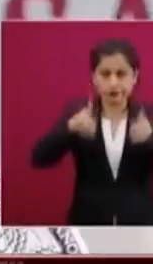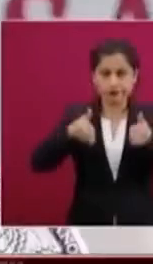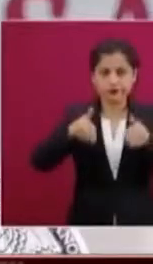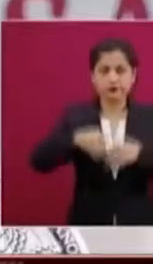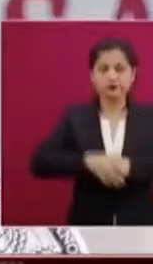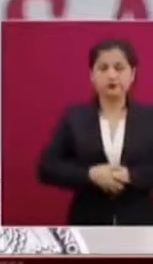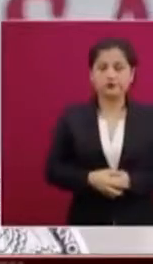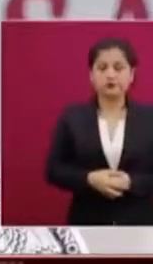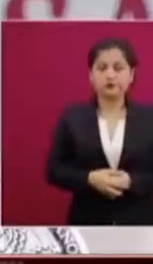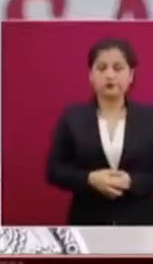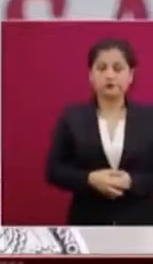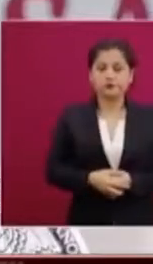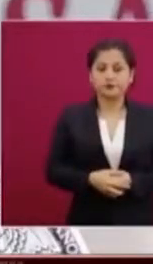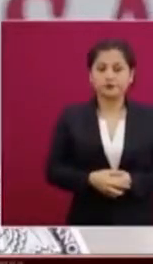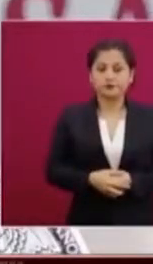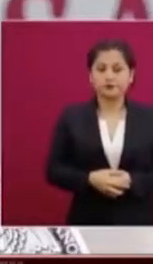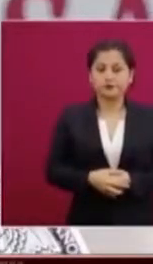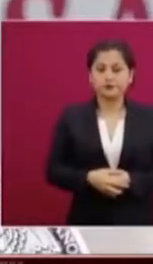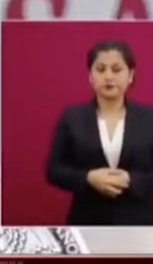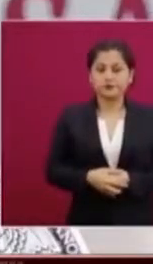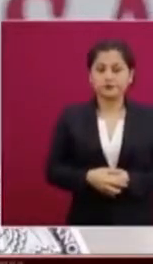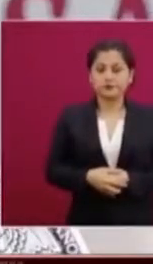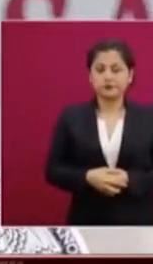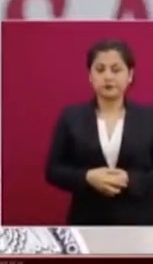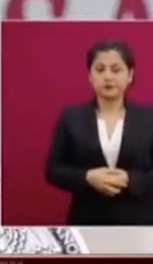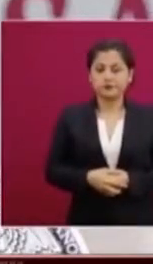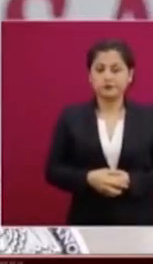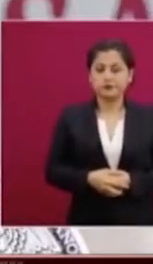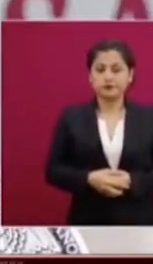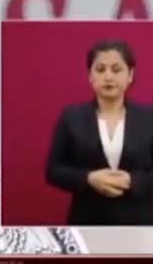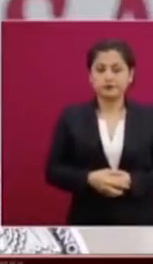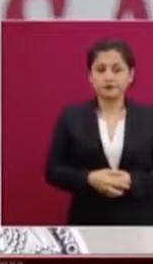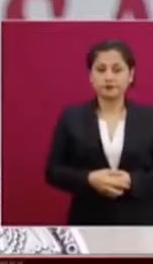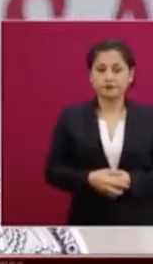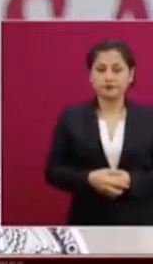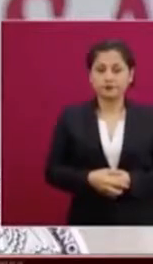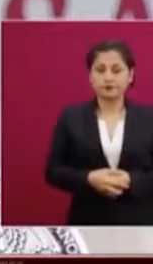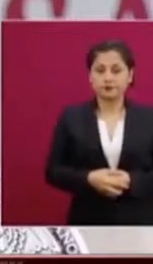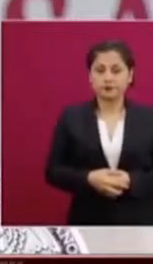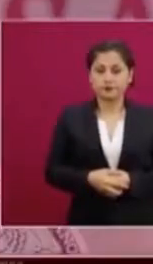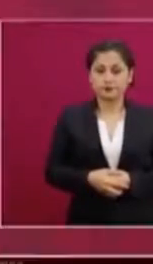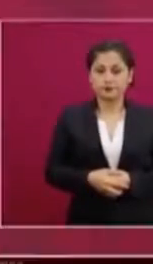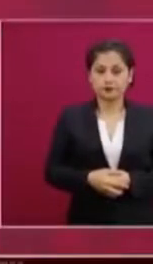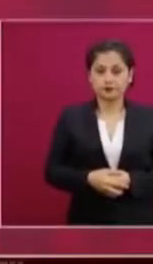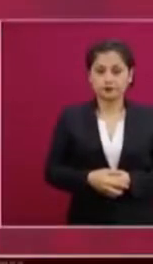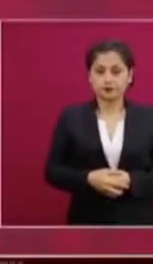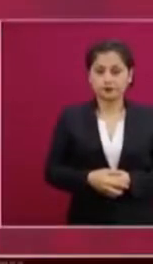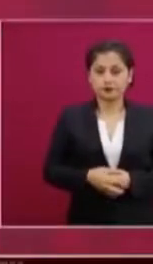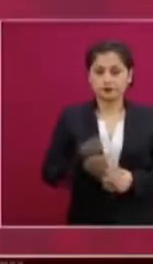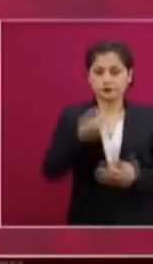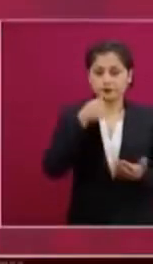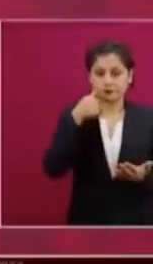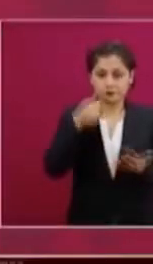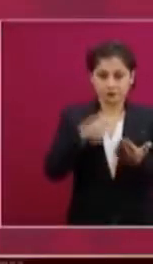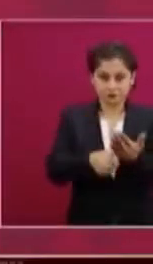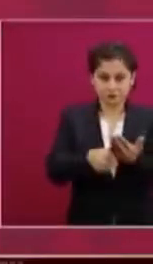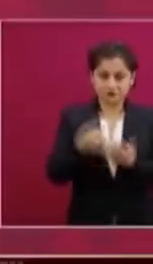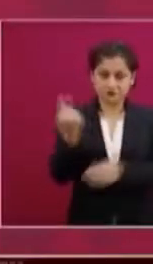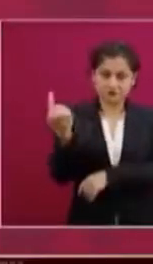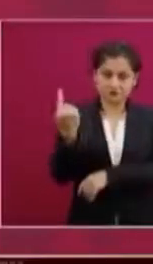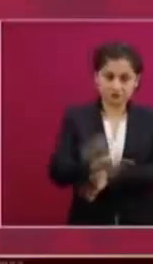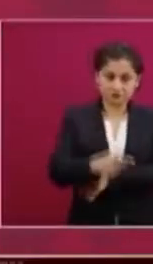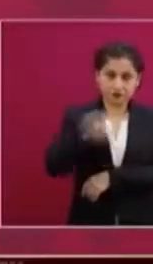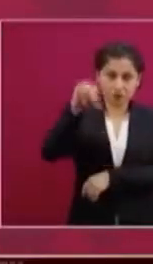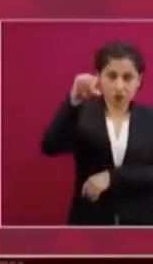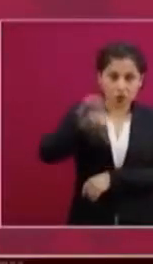incondicional. La lealtad, como la libertad, tiene límites. Y la exigencia, sobre todo a los